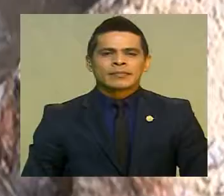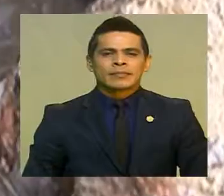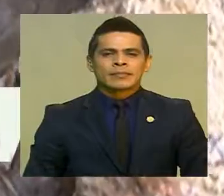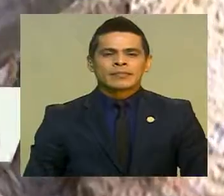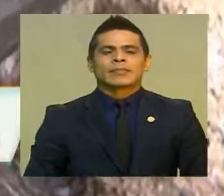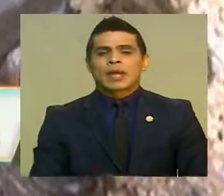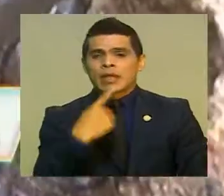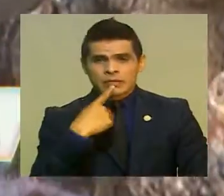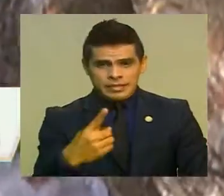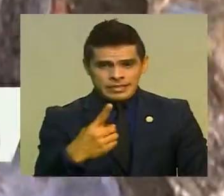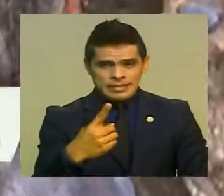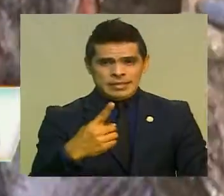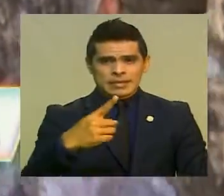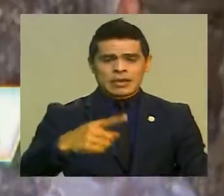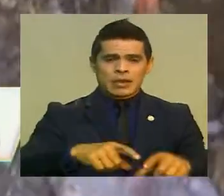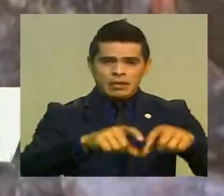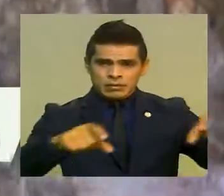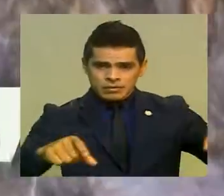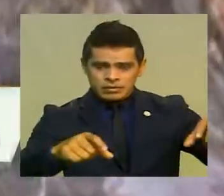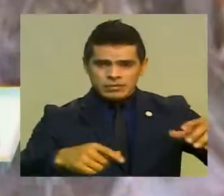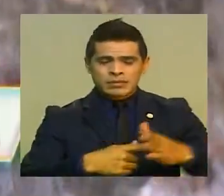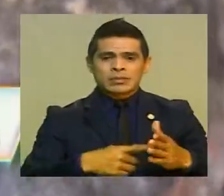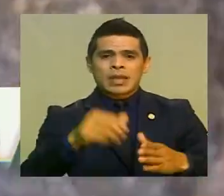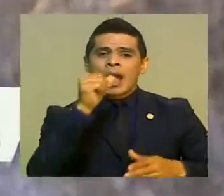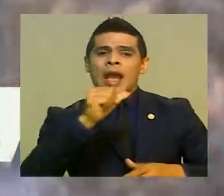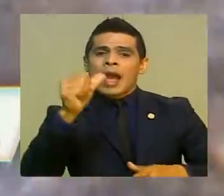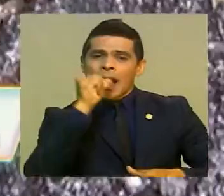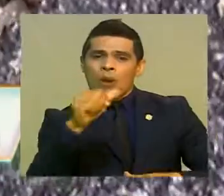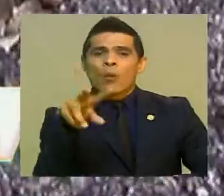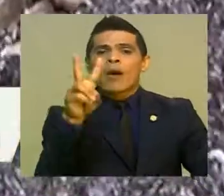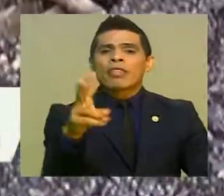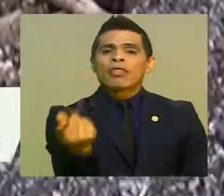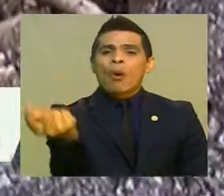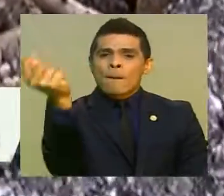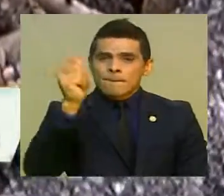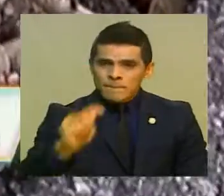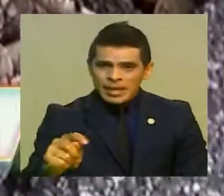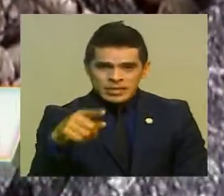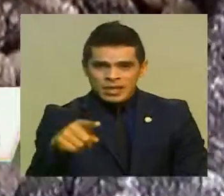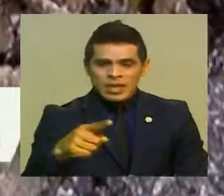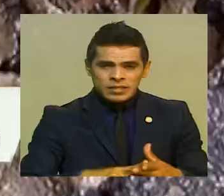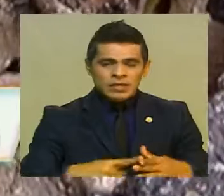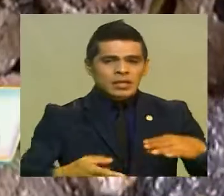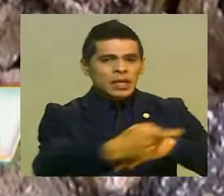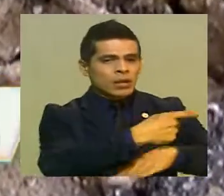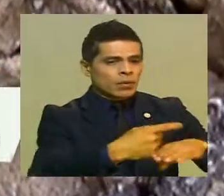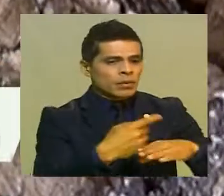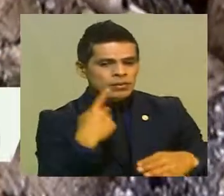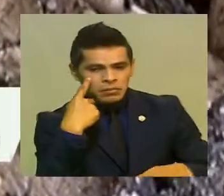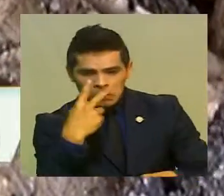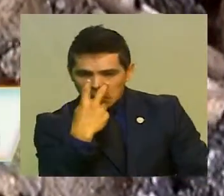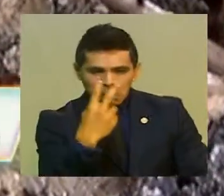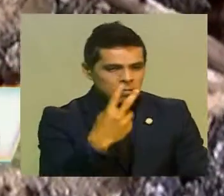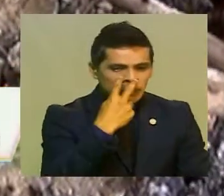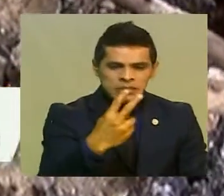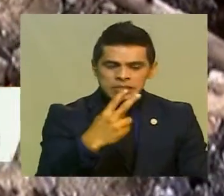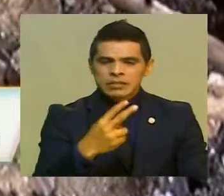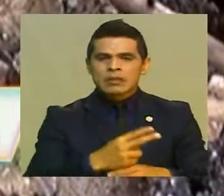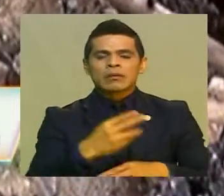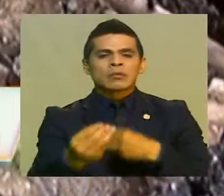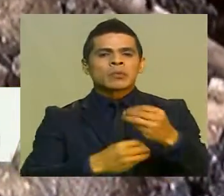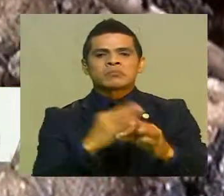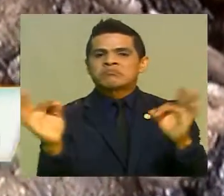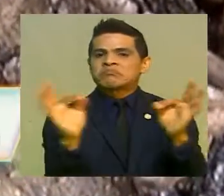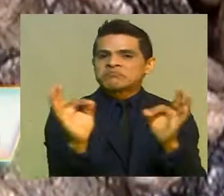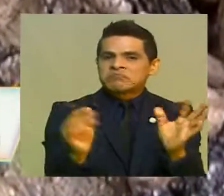aseguran que este bote de agua tiene más de 2 meses y que las autoridades han visitado el lugar pero aún no dan